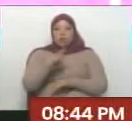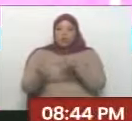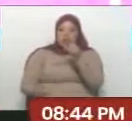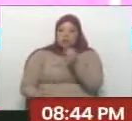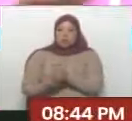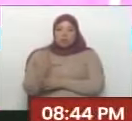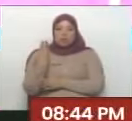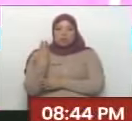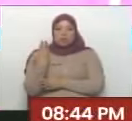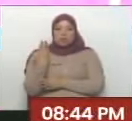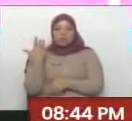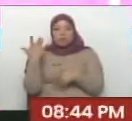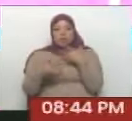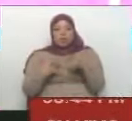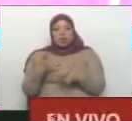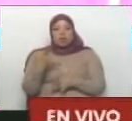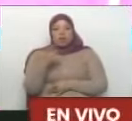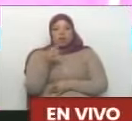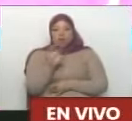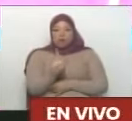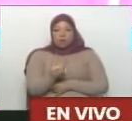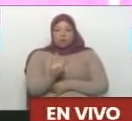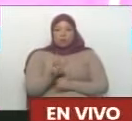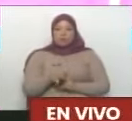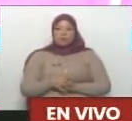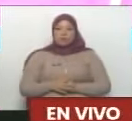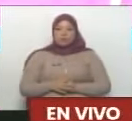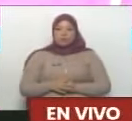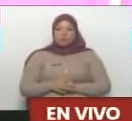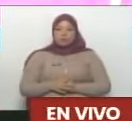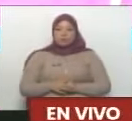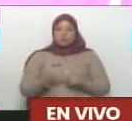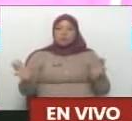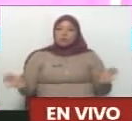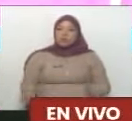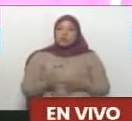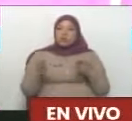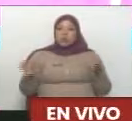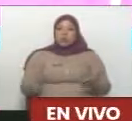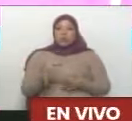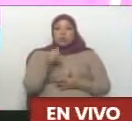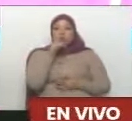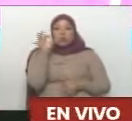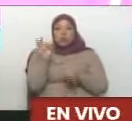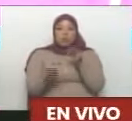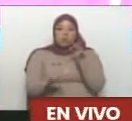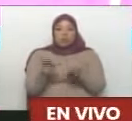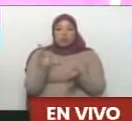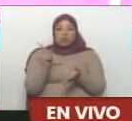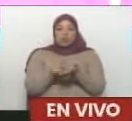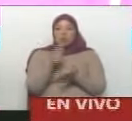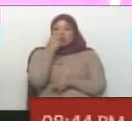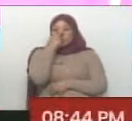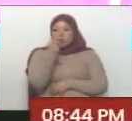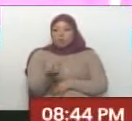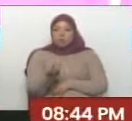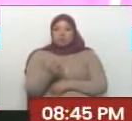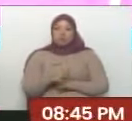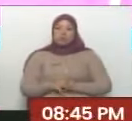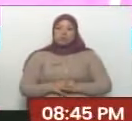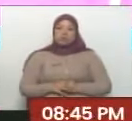expanda y que se siembre el 4, como Cheo lo ha impulsado. Justamente estamos invitando a